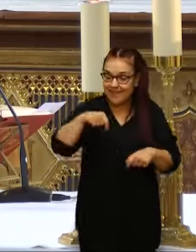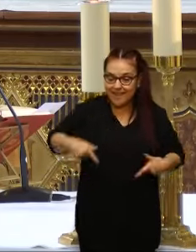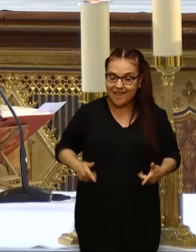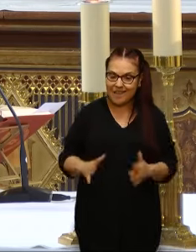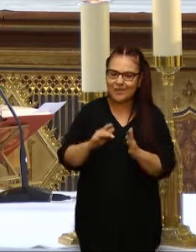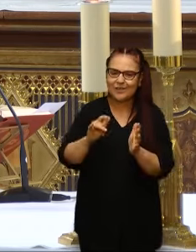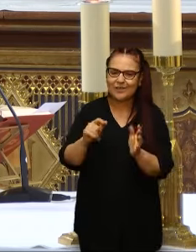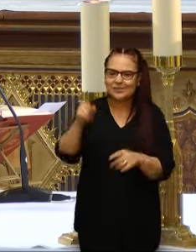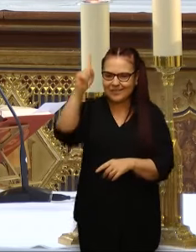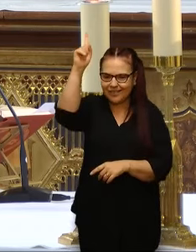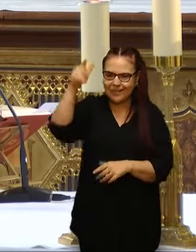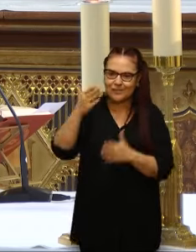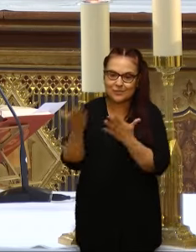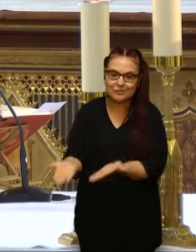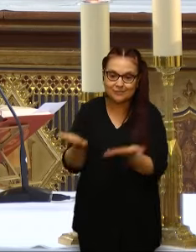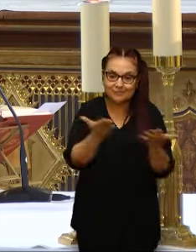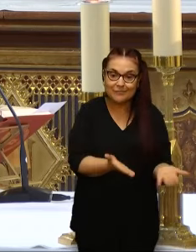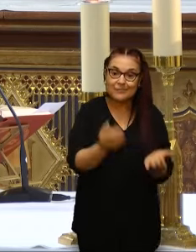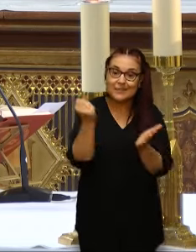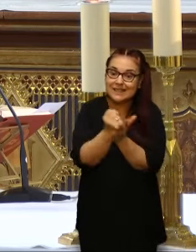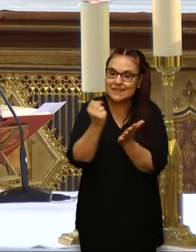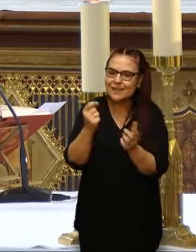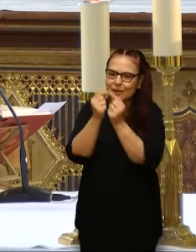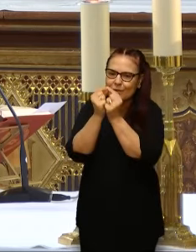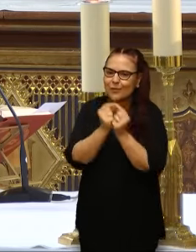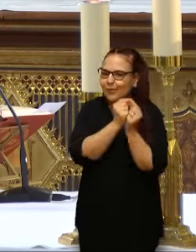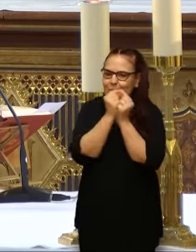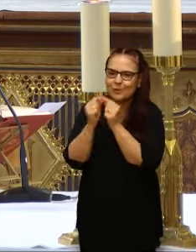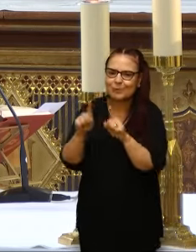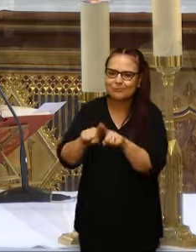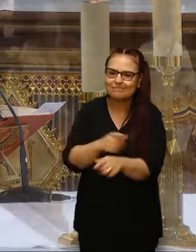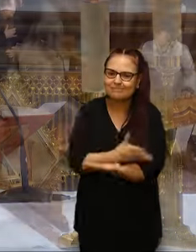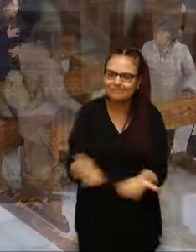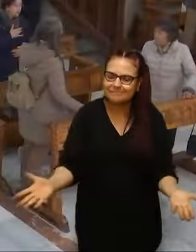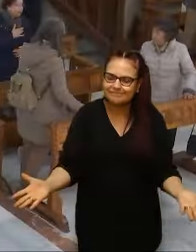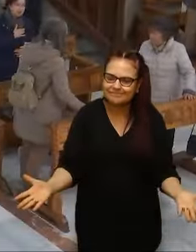Dios, intercambiemos ahora un signo de comunión fraterna.